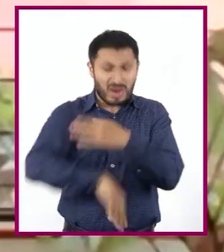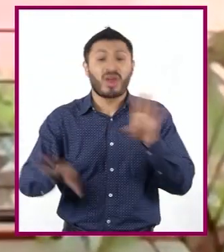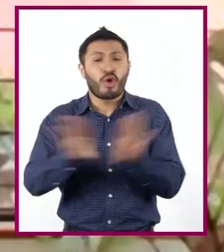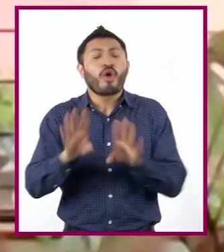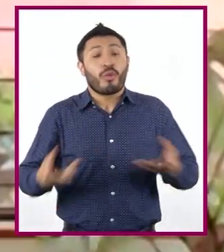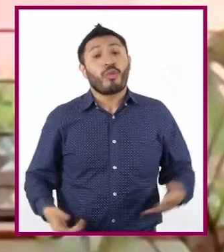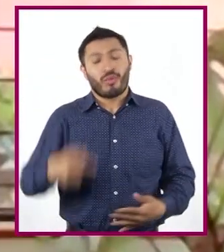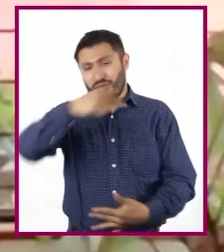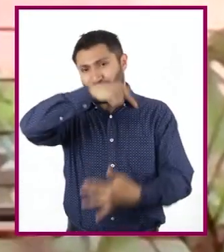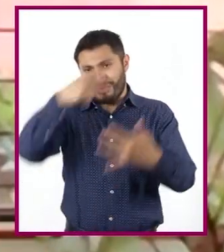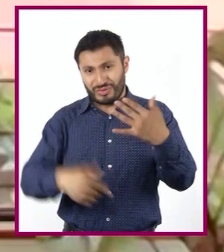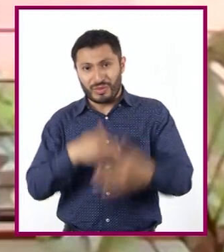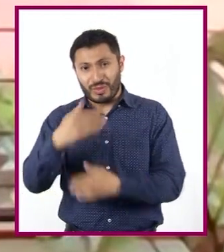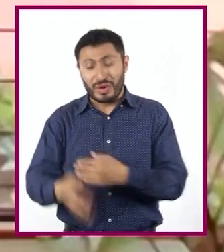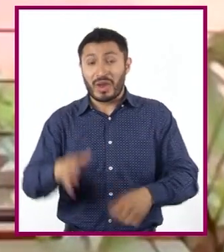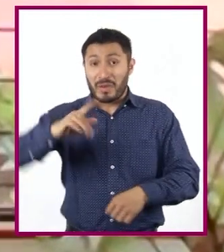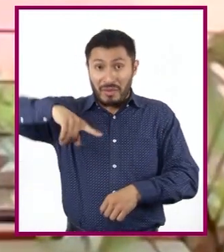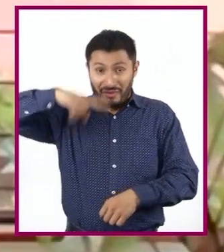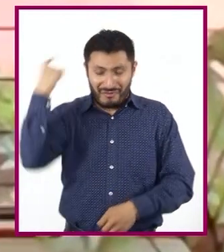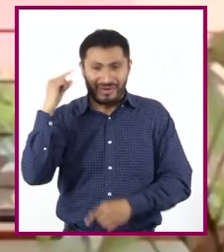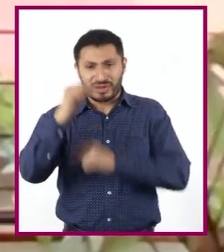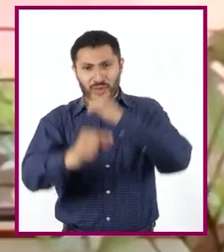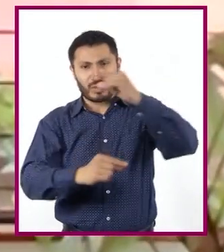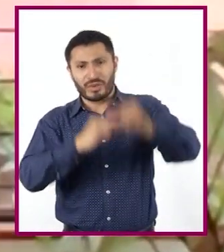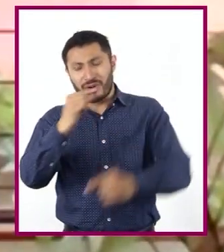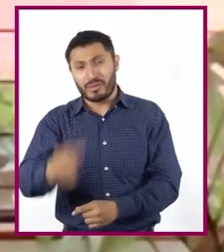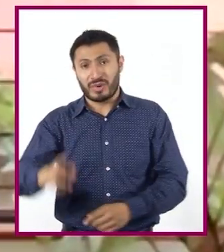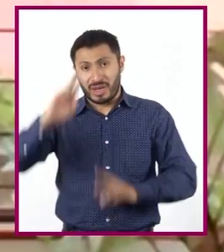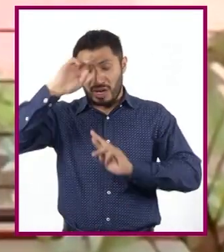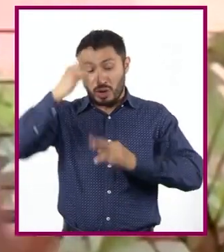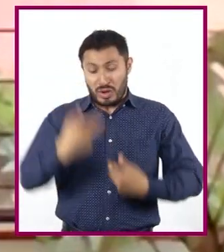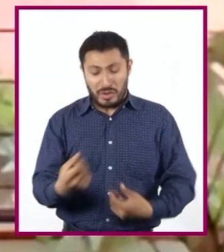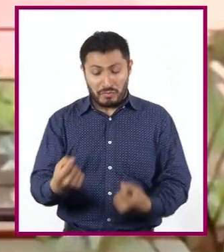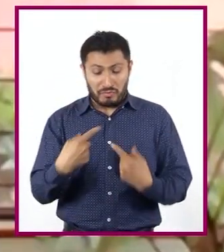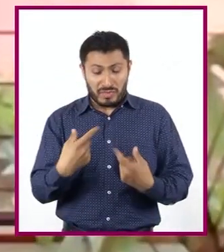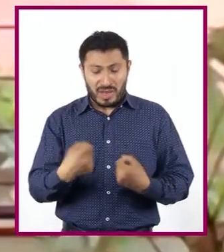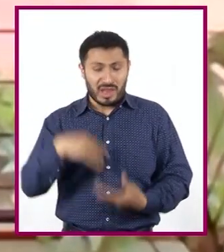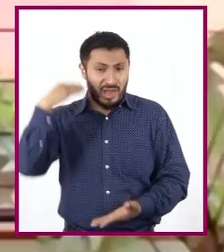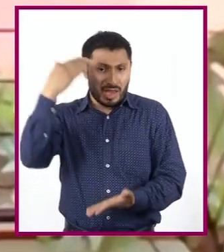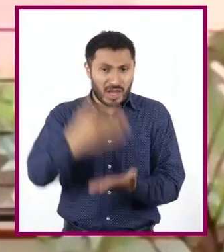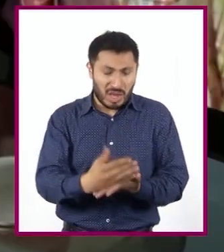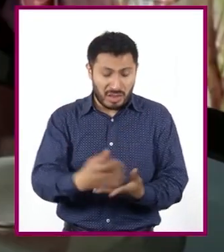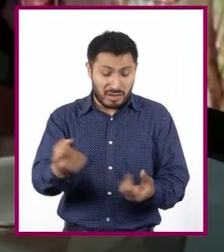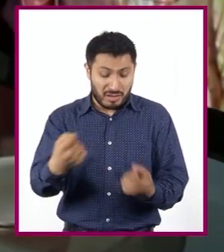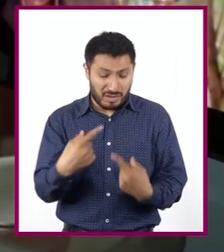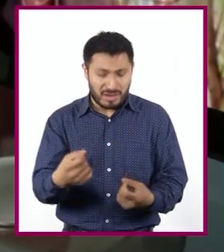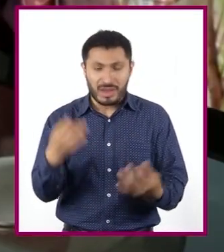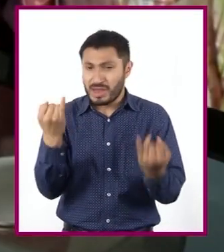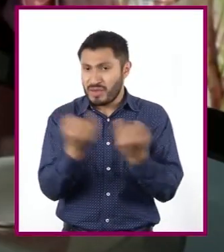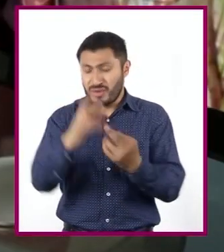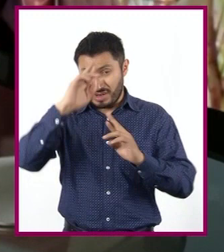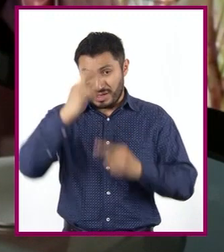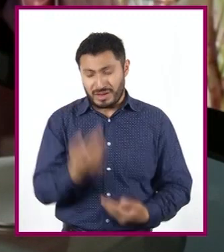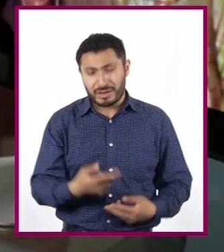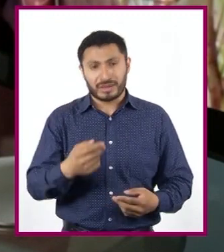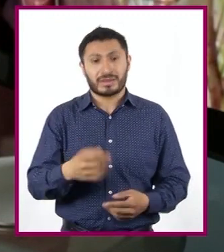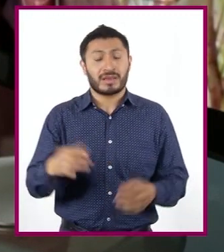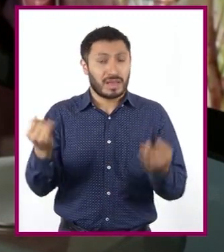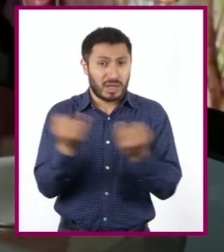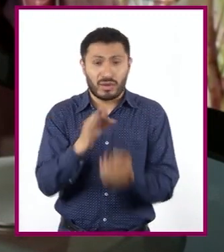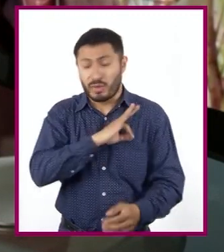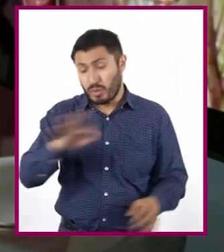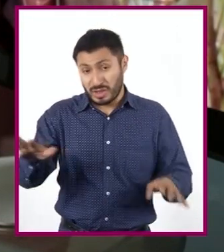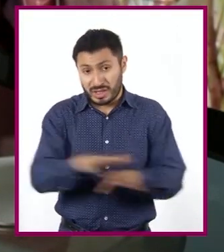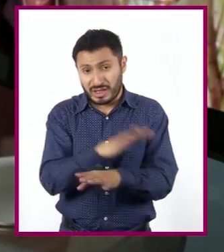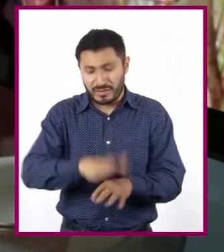cuando merita. Y hablando de esta gama que mencionas de la cantidad de libros que hay, ¿nos podrías hablar de qué es un